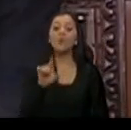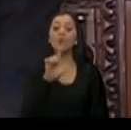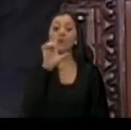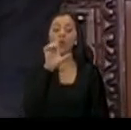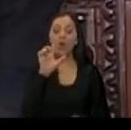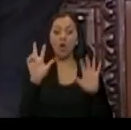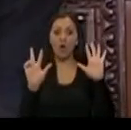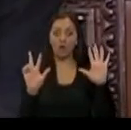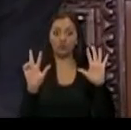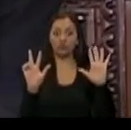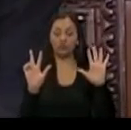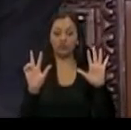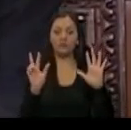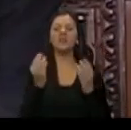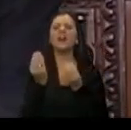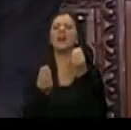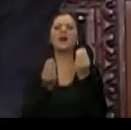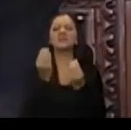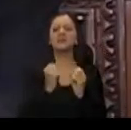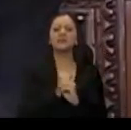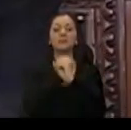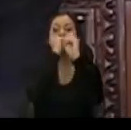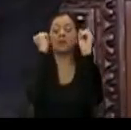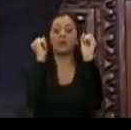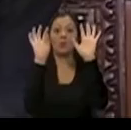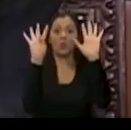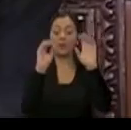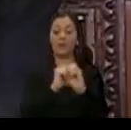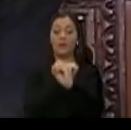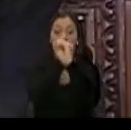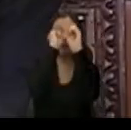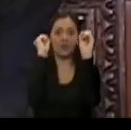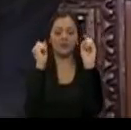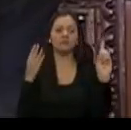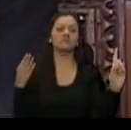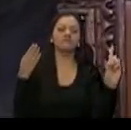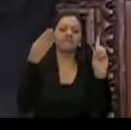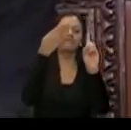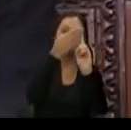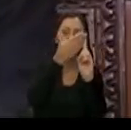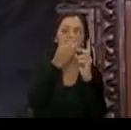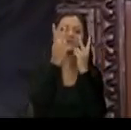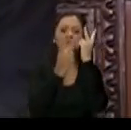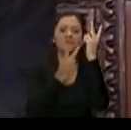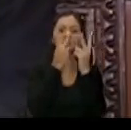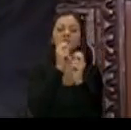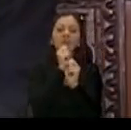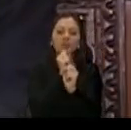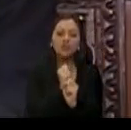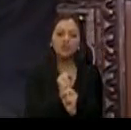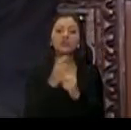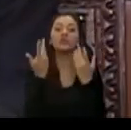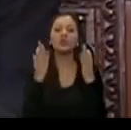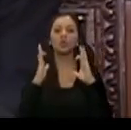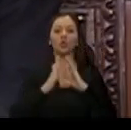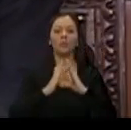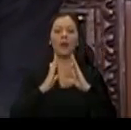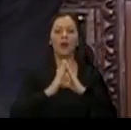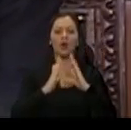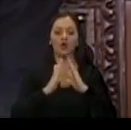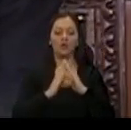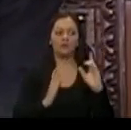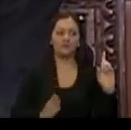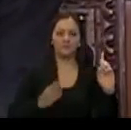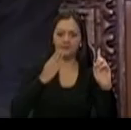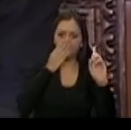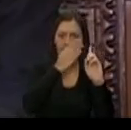al ancianato de las Hermanas Misioneras de la Caridad en Tumbaco, para luego